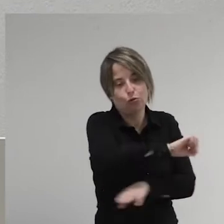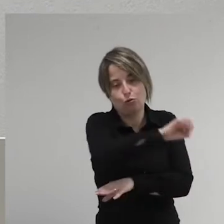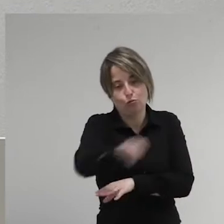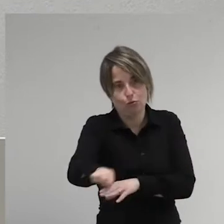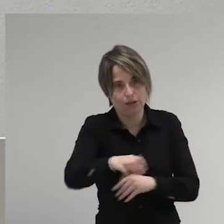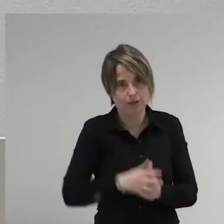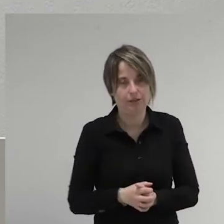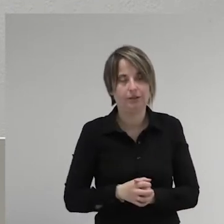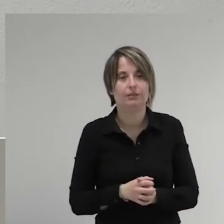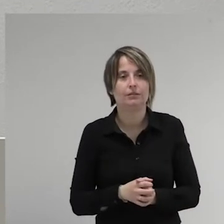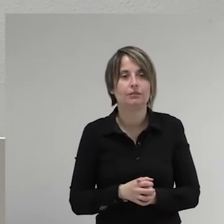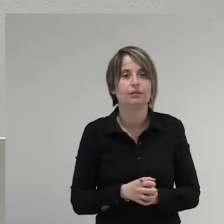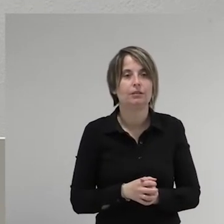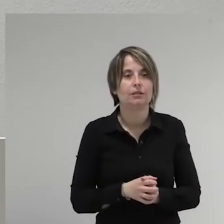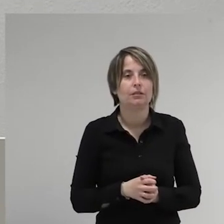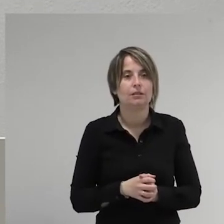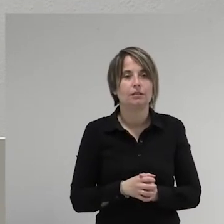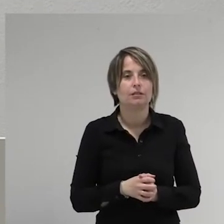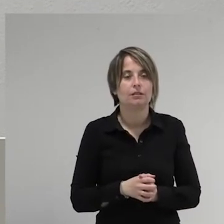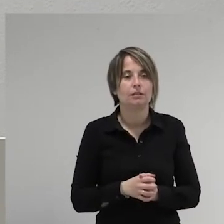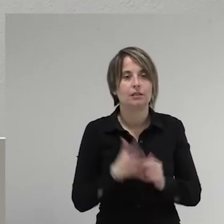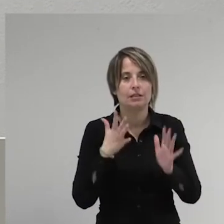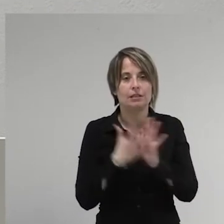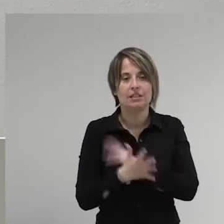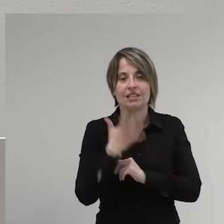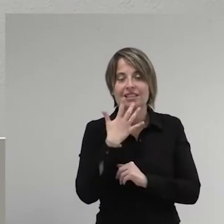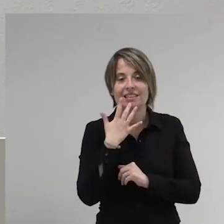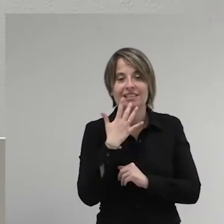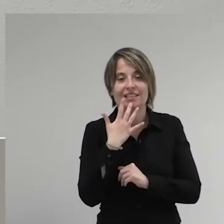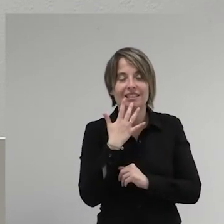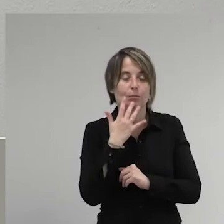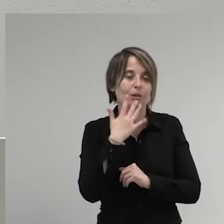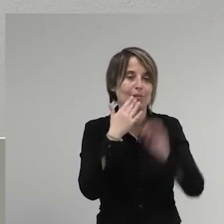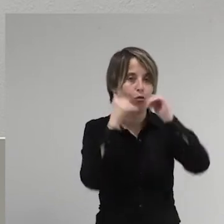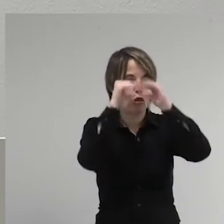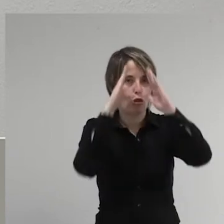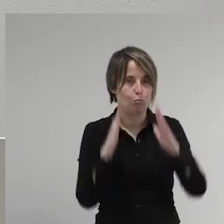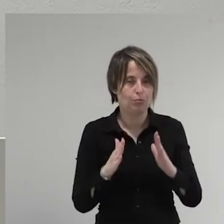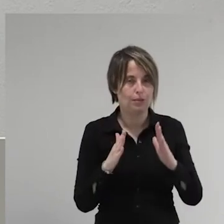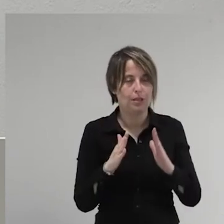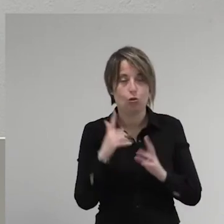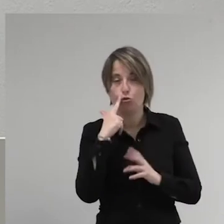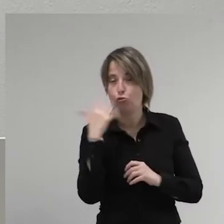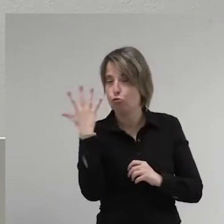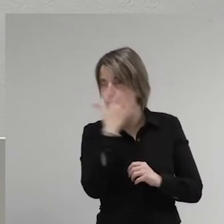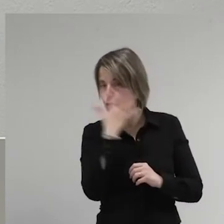otros. Es decir, si vamos a un nivel más doméstico, la sospecha del